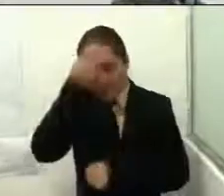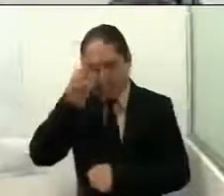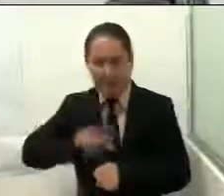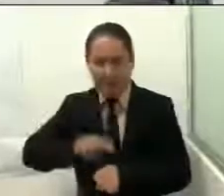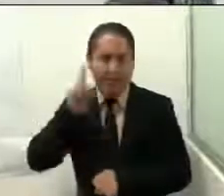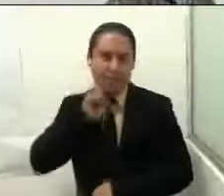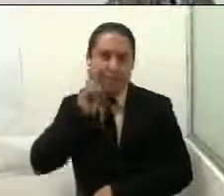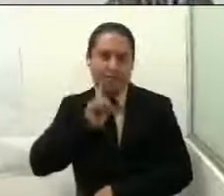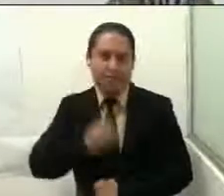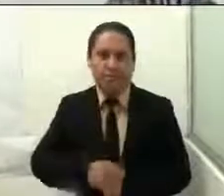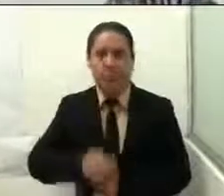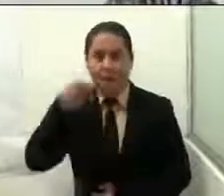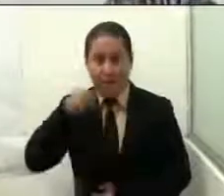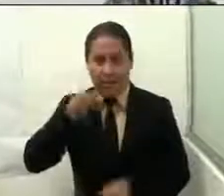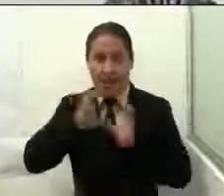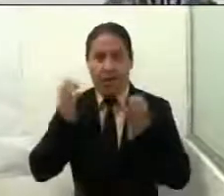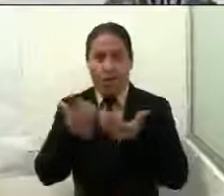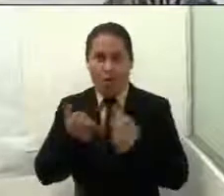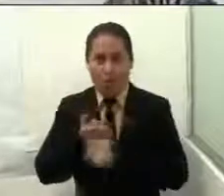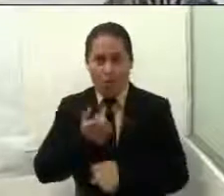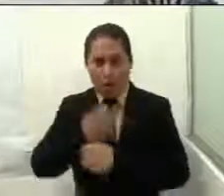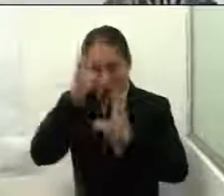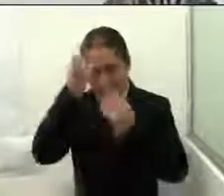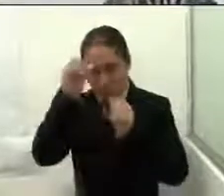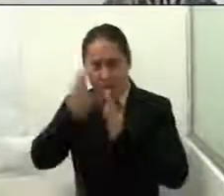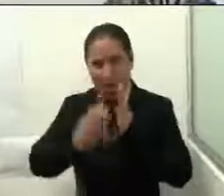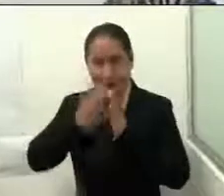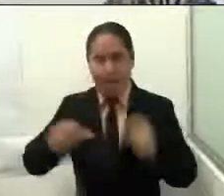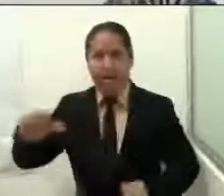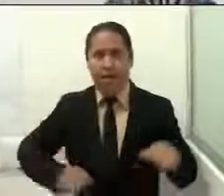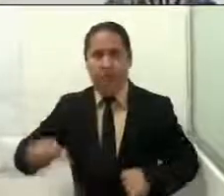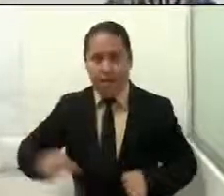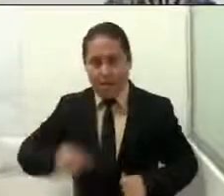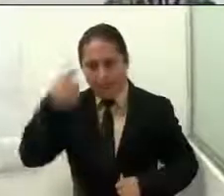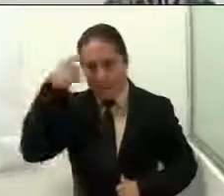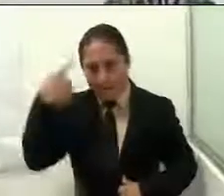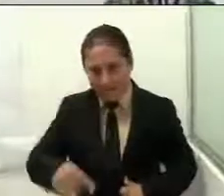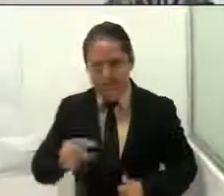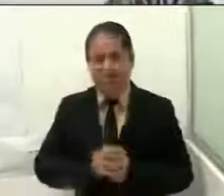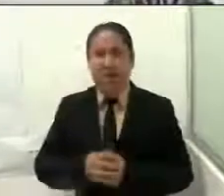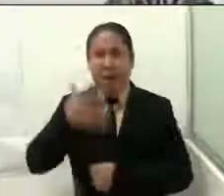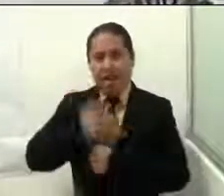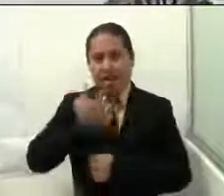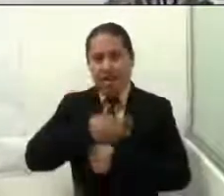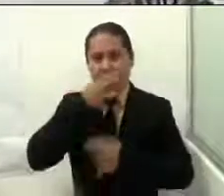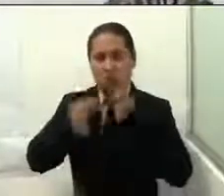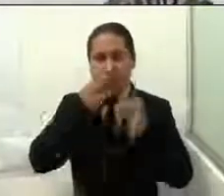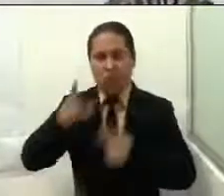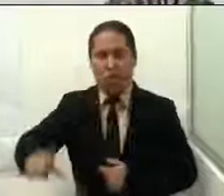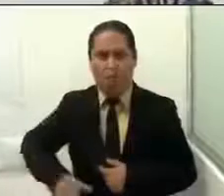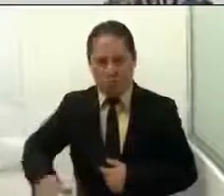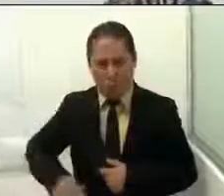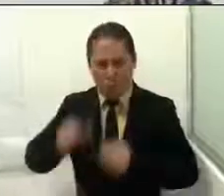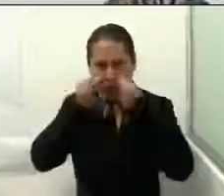este poder legislativo acordó el calendario de actividades para llevar a cabo la glosa del quinto informe de gobierno en